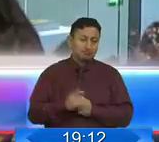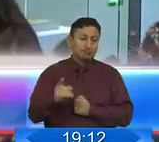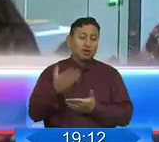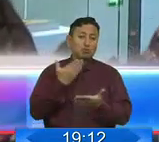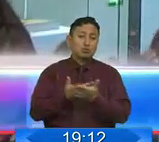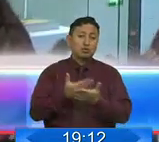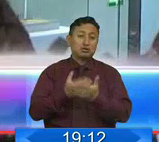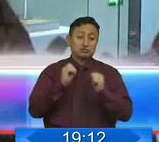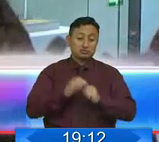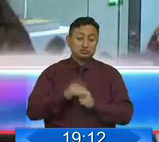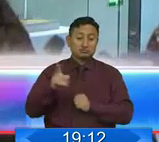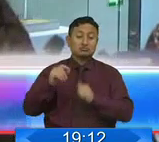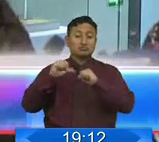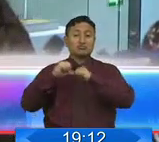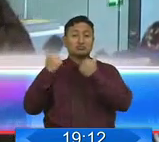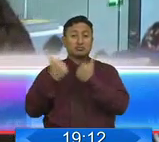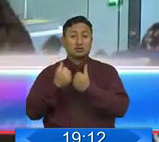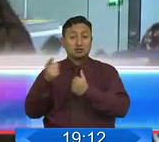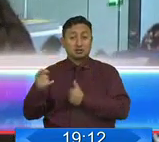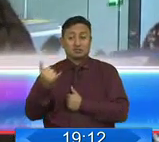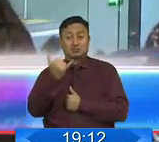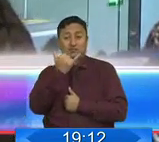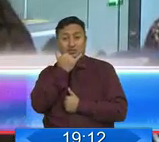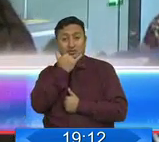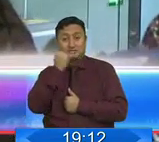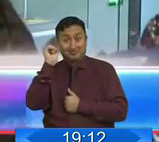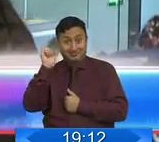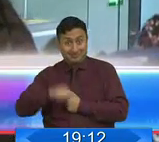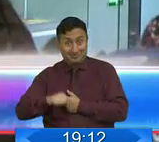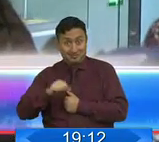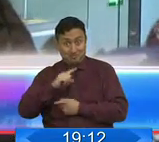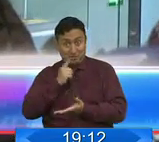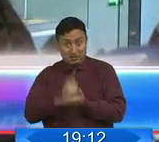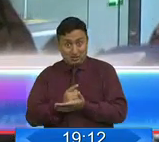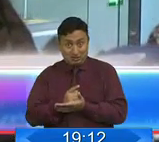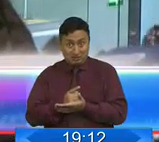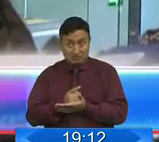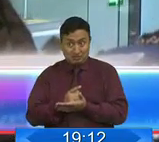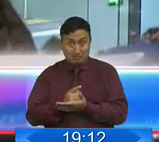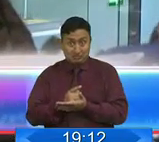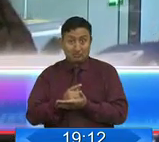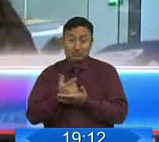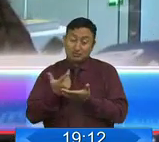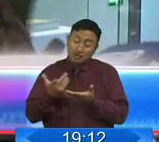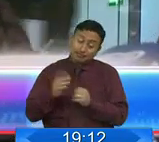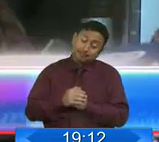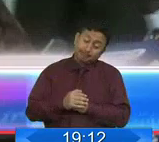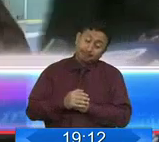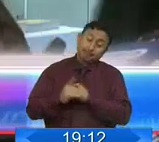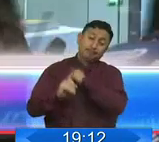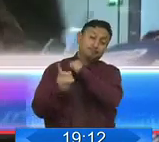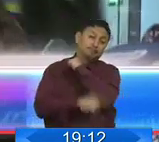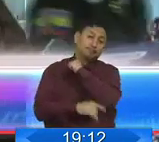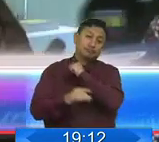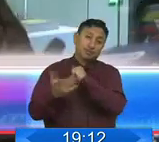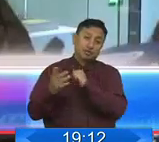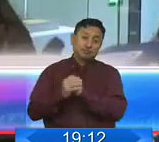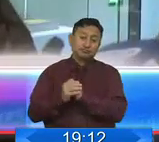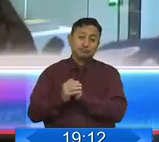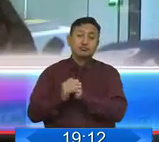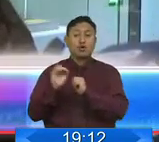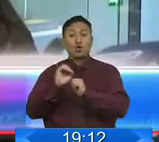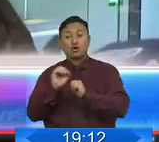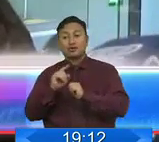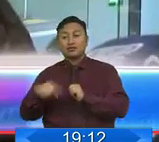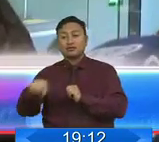que la asambleísta Galarza ha cometido realmente alguna falta administrativa, se la va a sancionar de esa manera. Si es